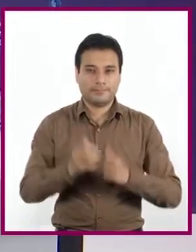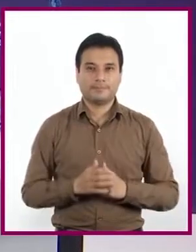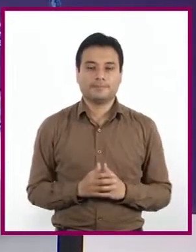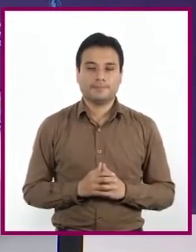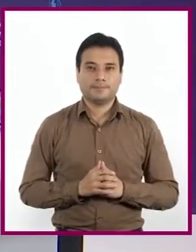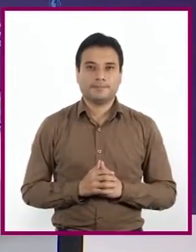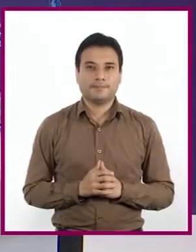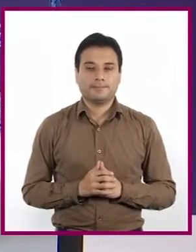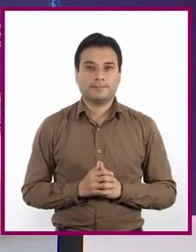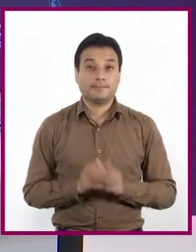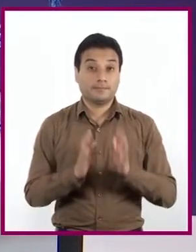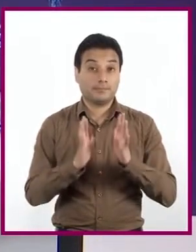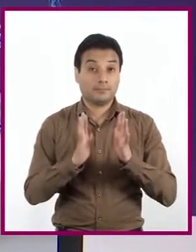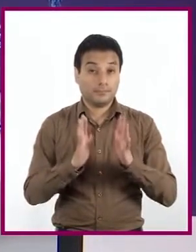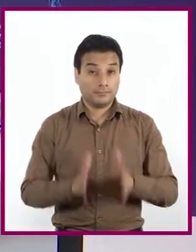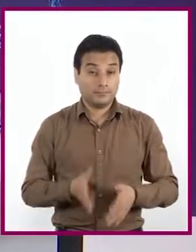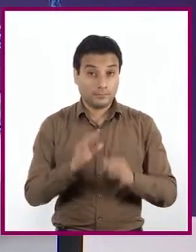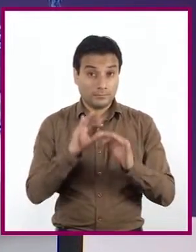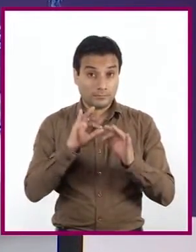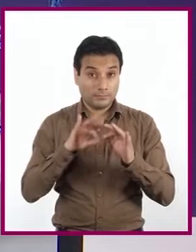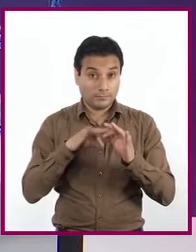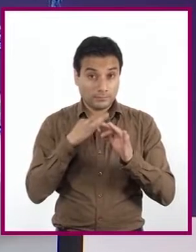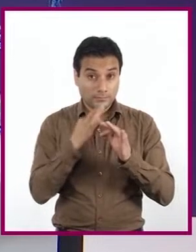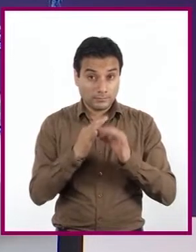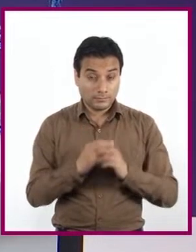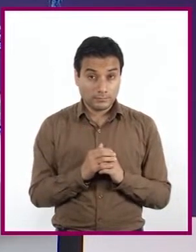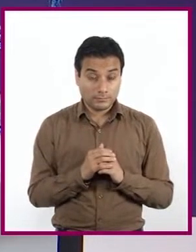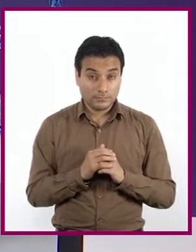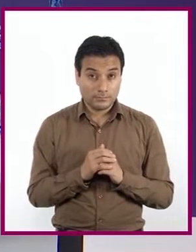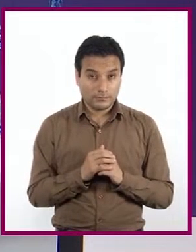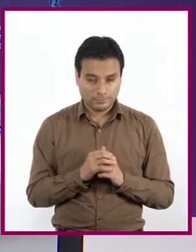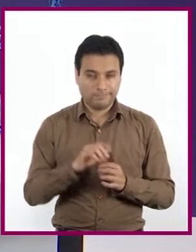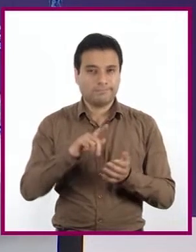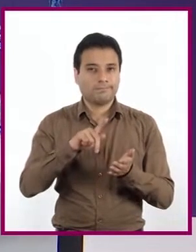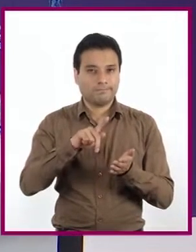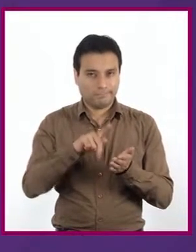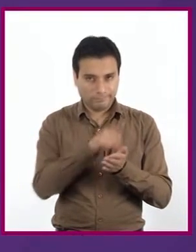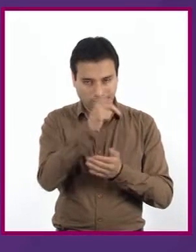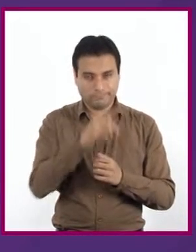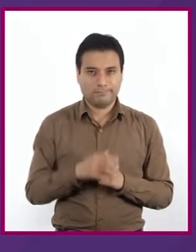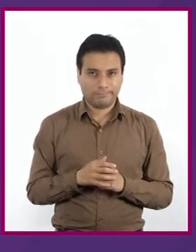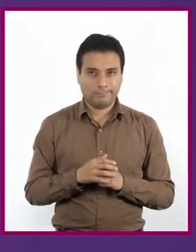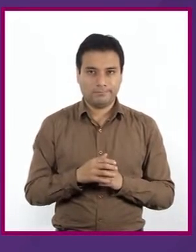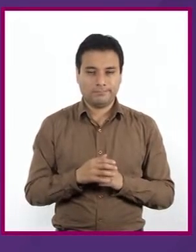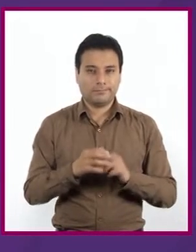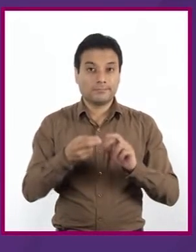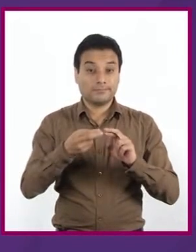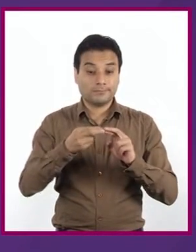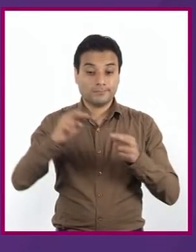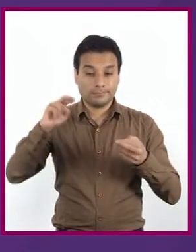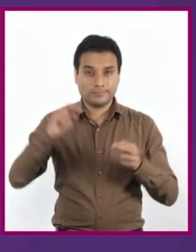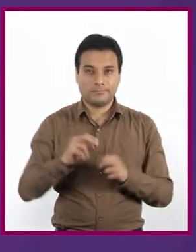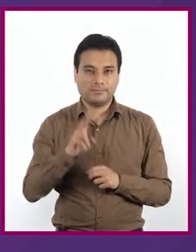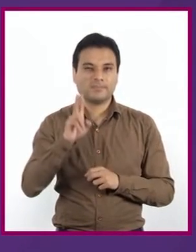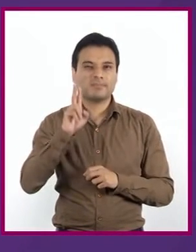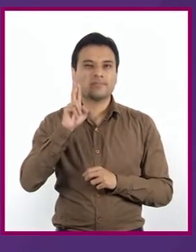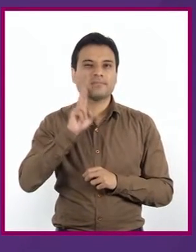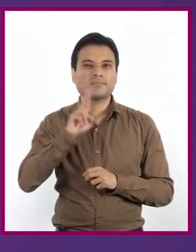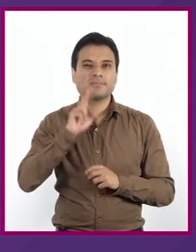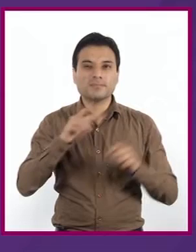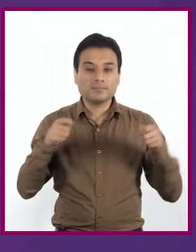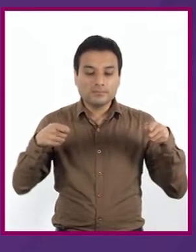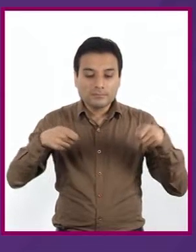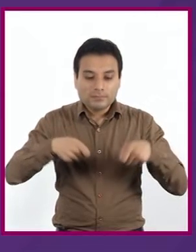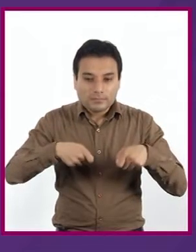Y ya que esté disuelta, volvemos a introducir los cables. Al hacer pasar la corriente